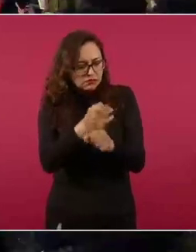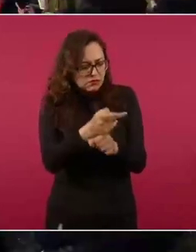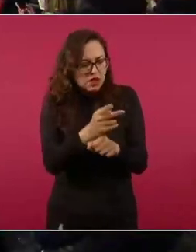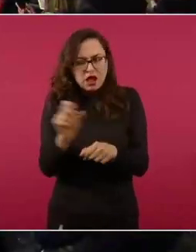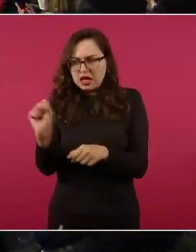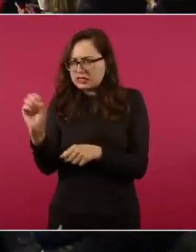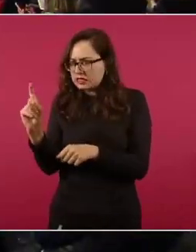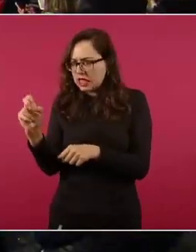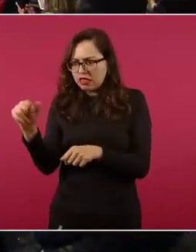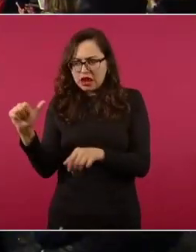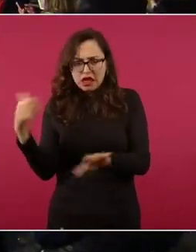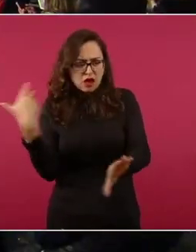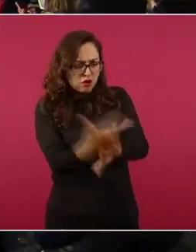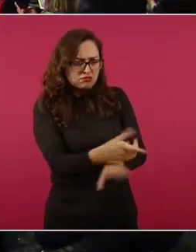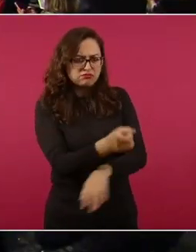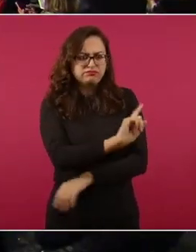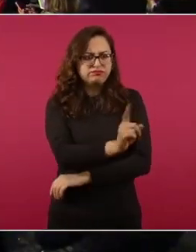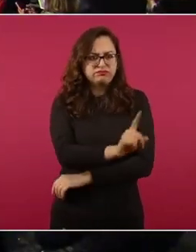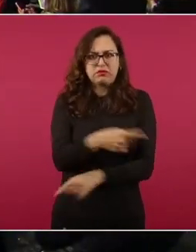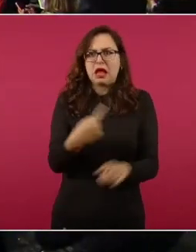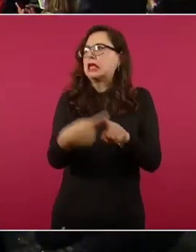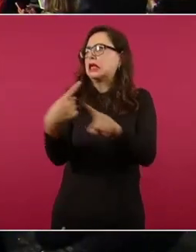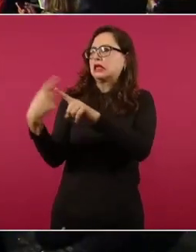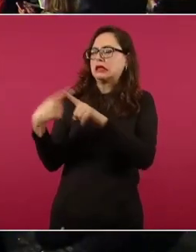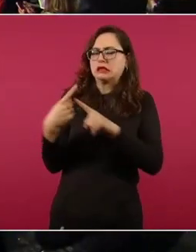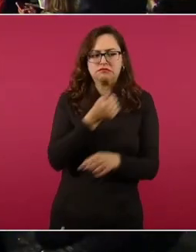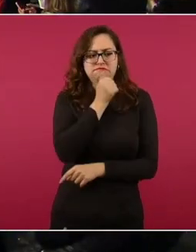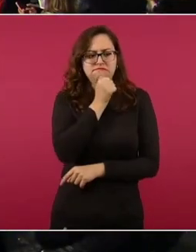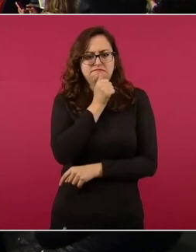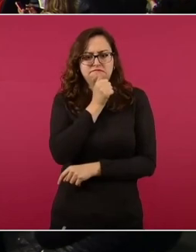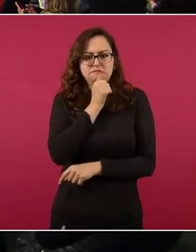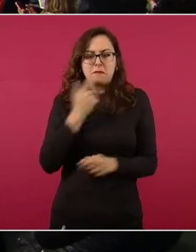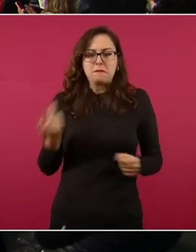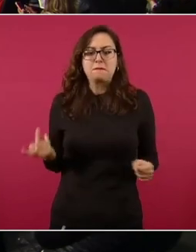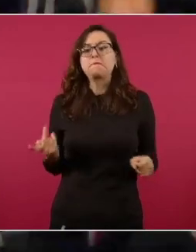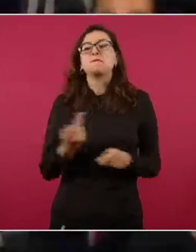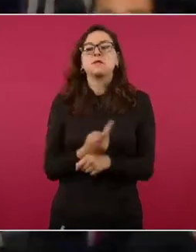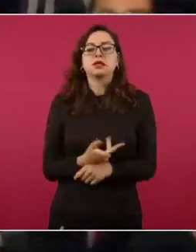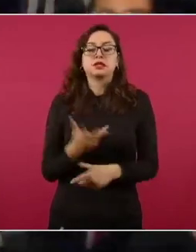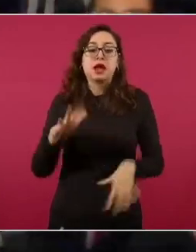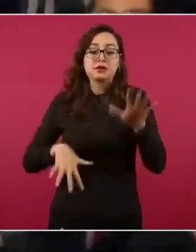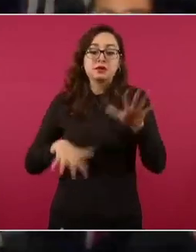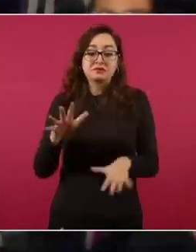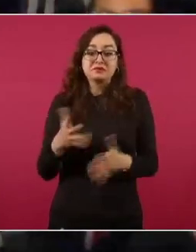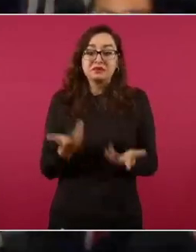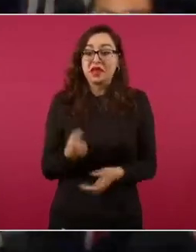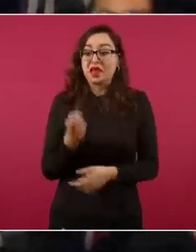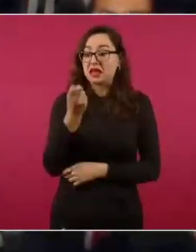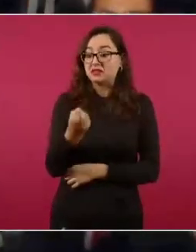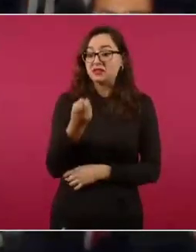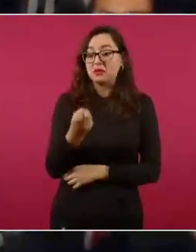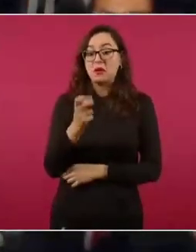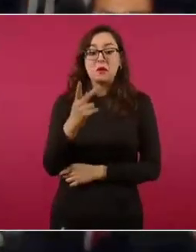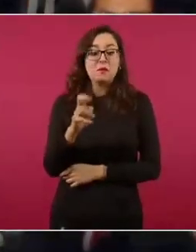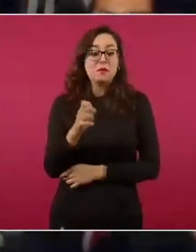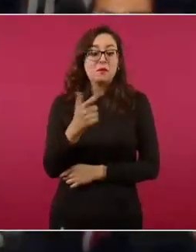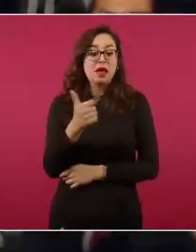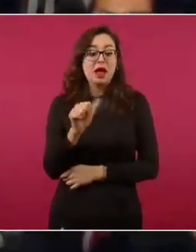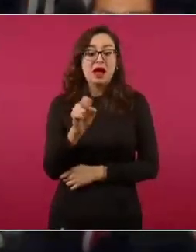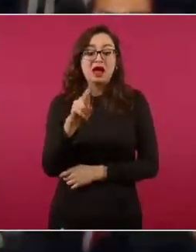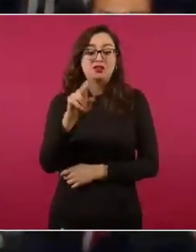esta infección. Entendiendo que este malware puede estar ya incluso en manos del crimen organizado, en este caso